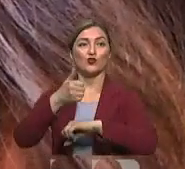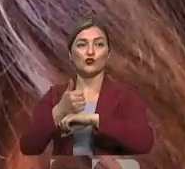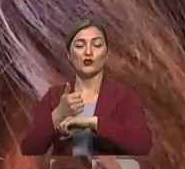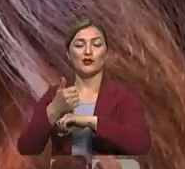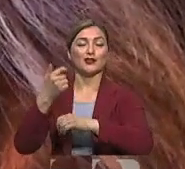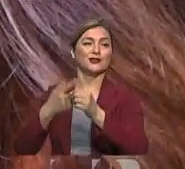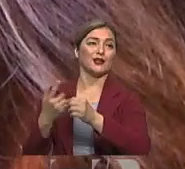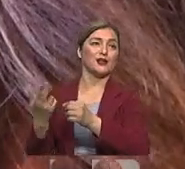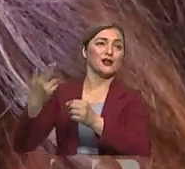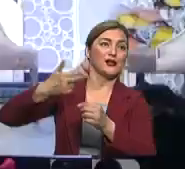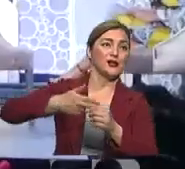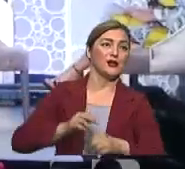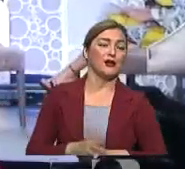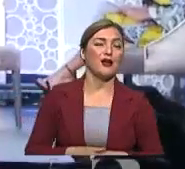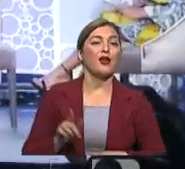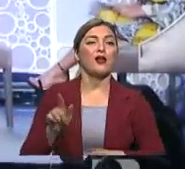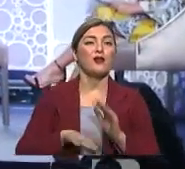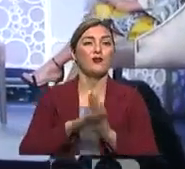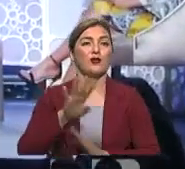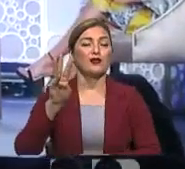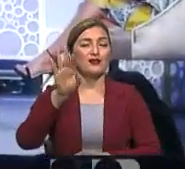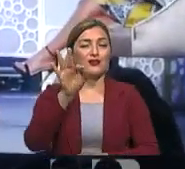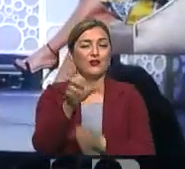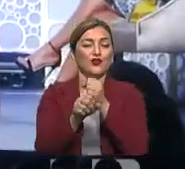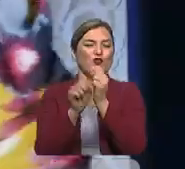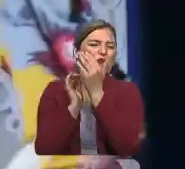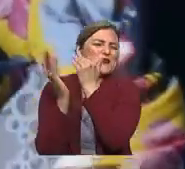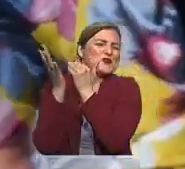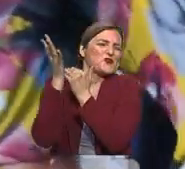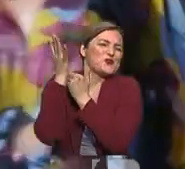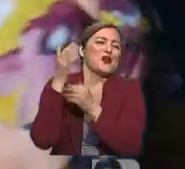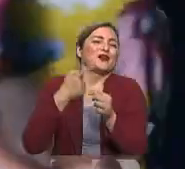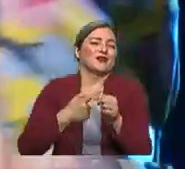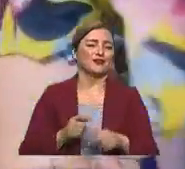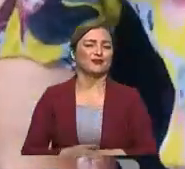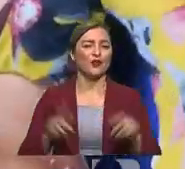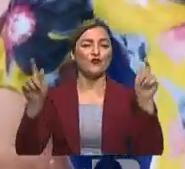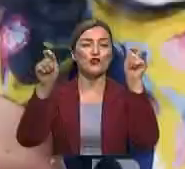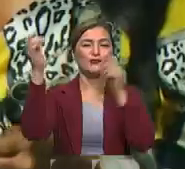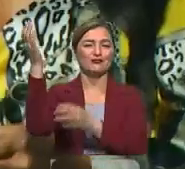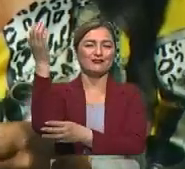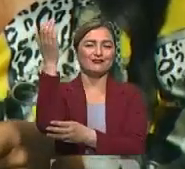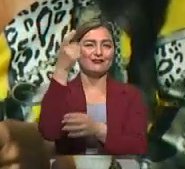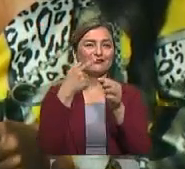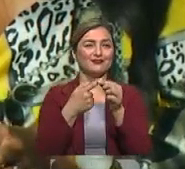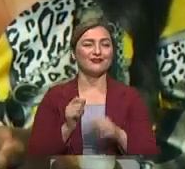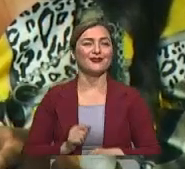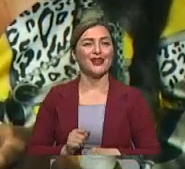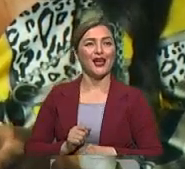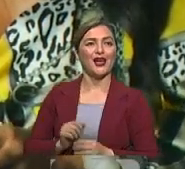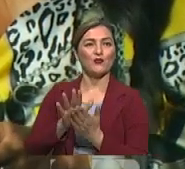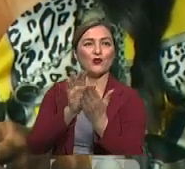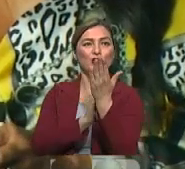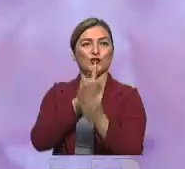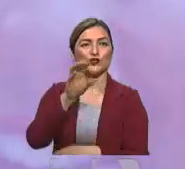autoridades capitalinas. Este certamen tiene más de 69 años de historia en la ciudad. La Fundación Reina de Quito recibió 101 proyectos